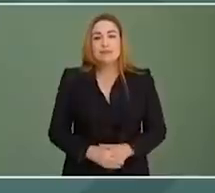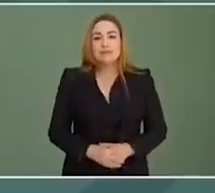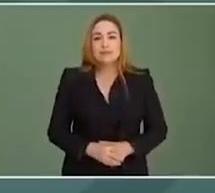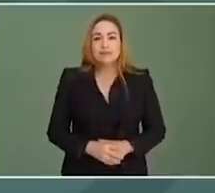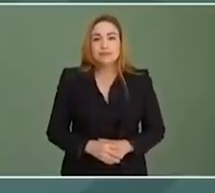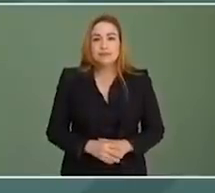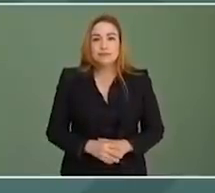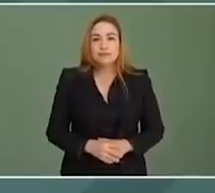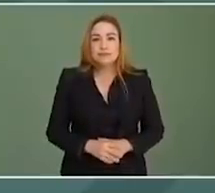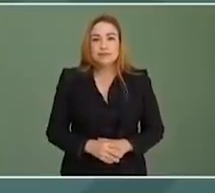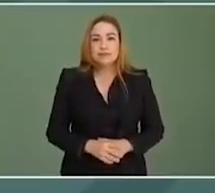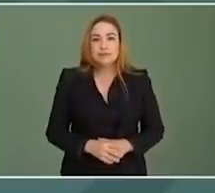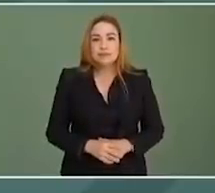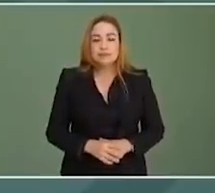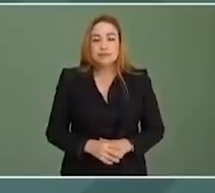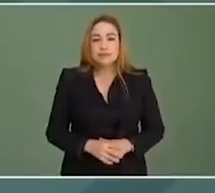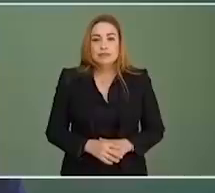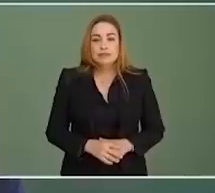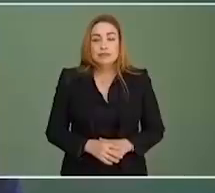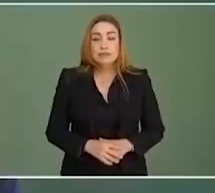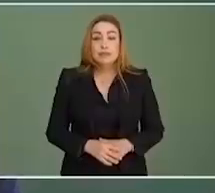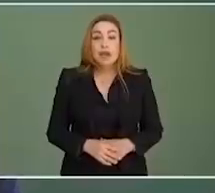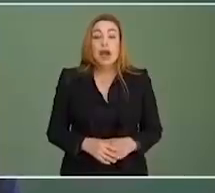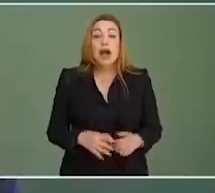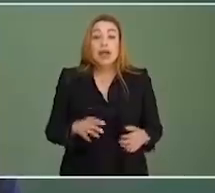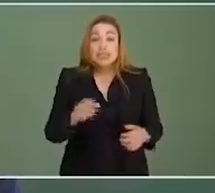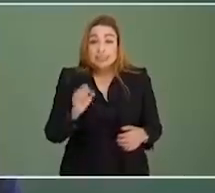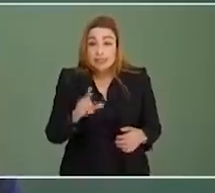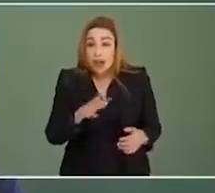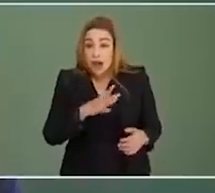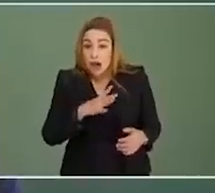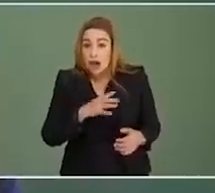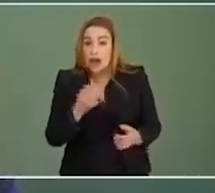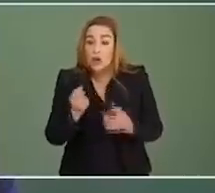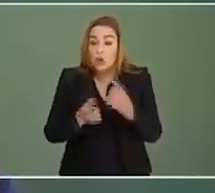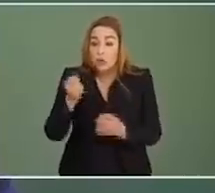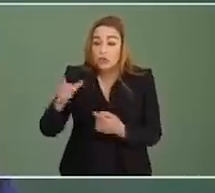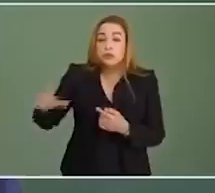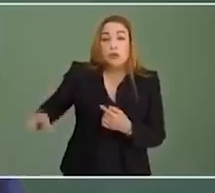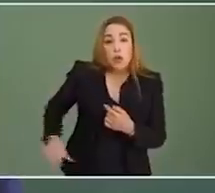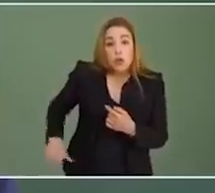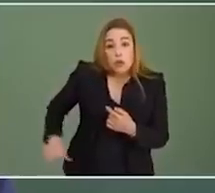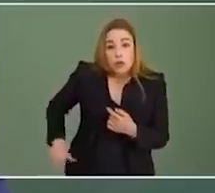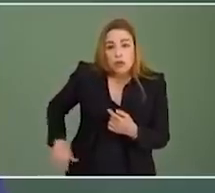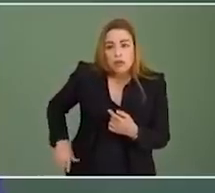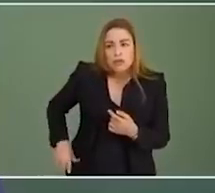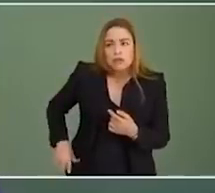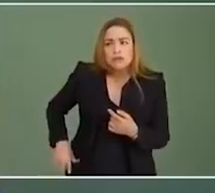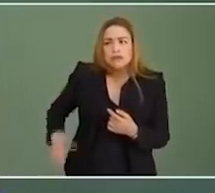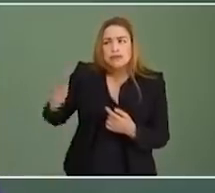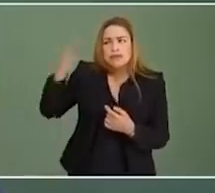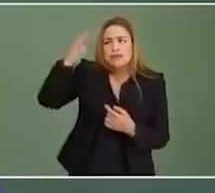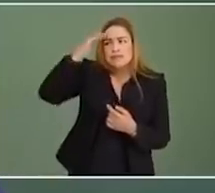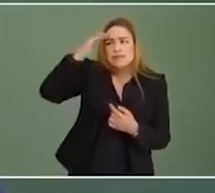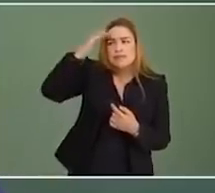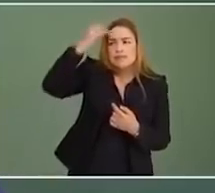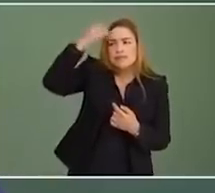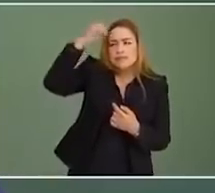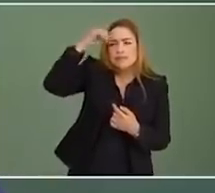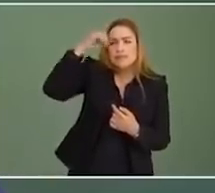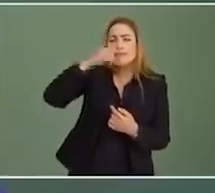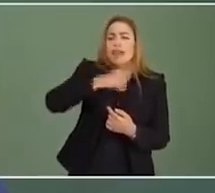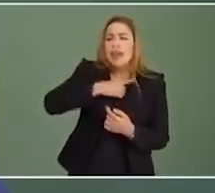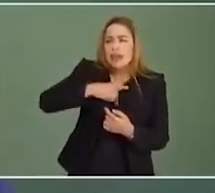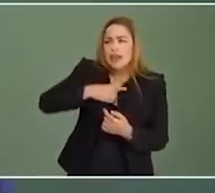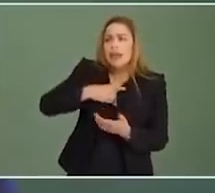gobernadores qué opinan que se debe de apoyar a la guardia